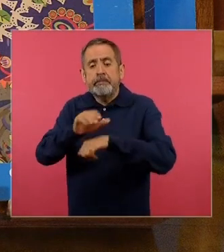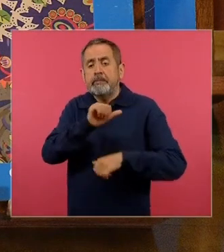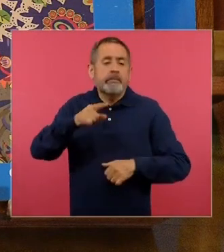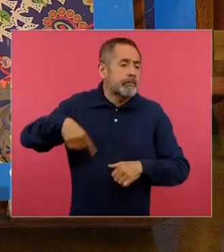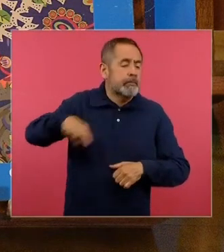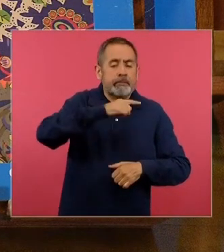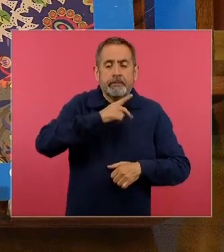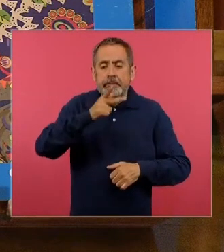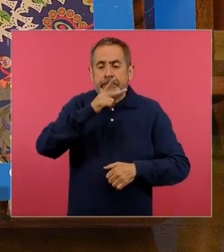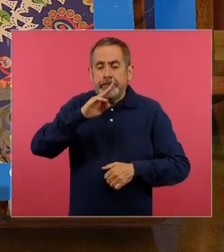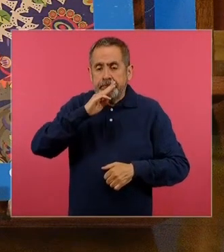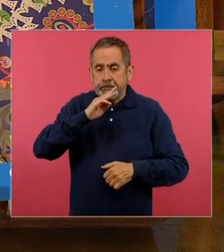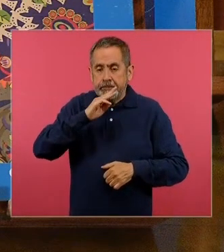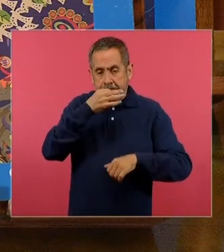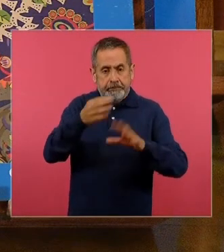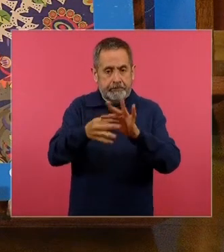que